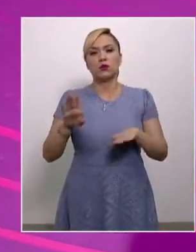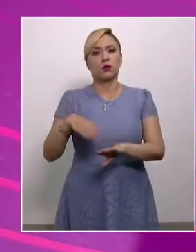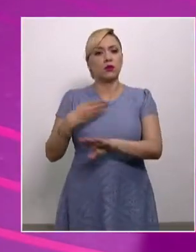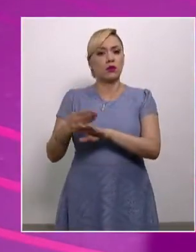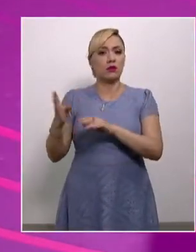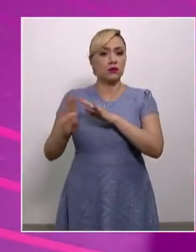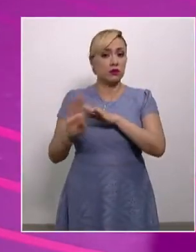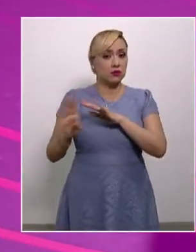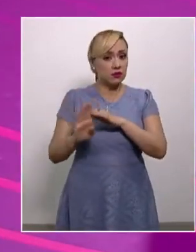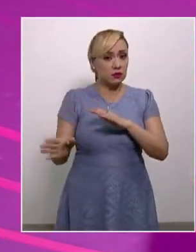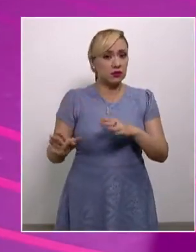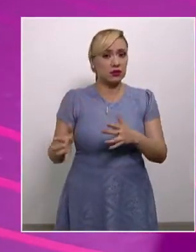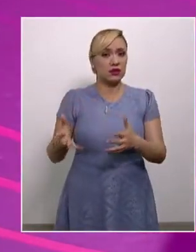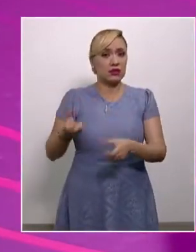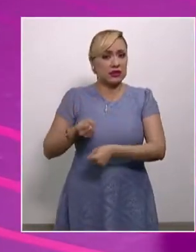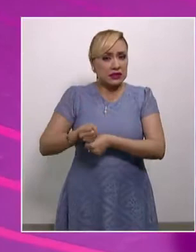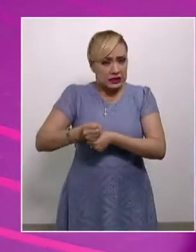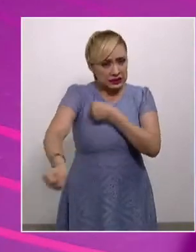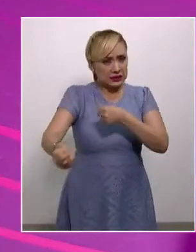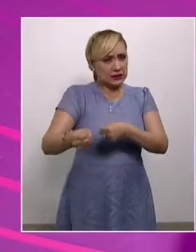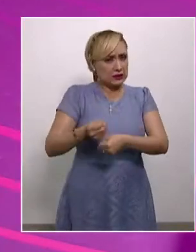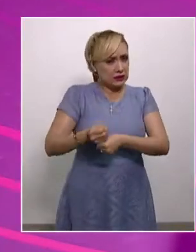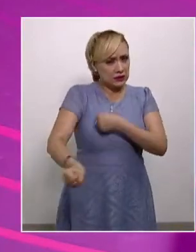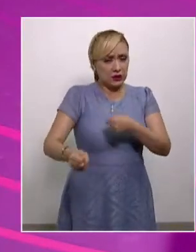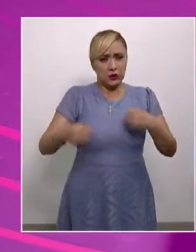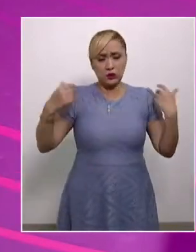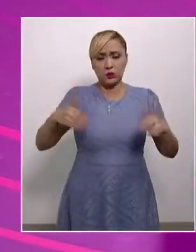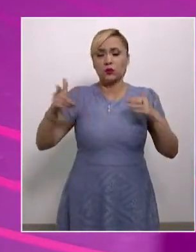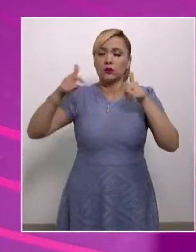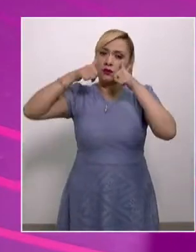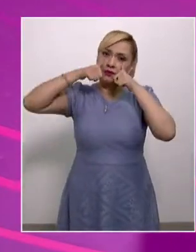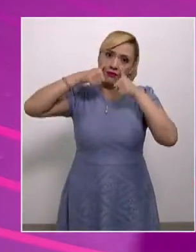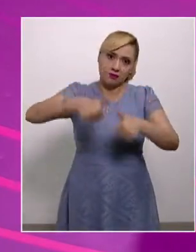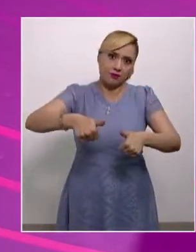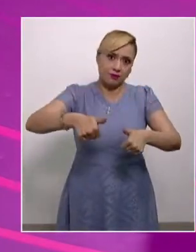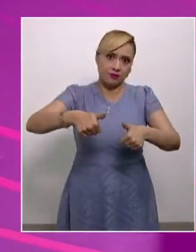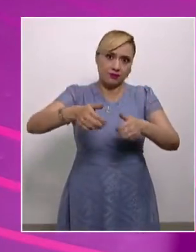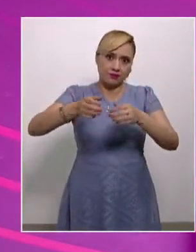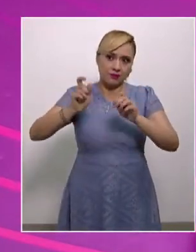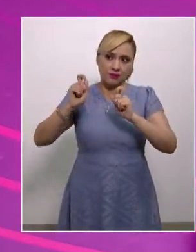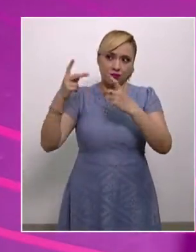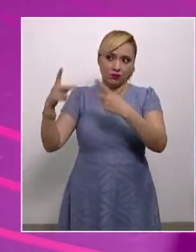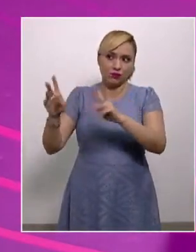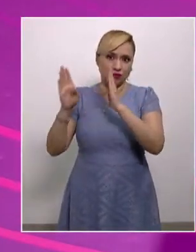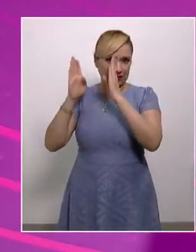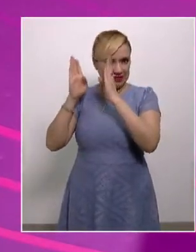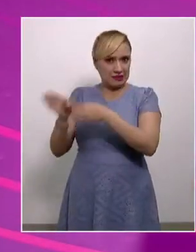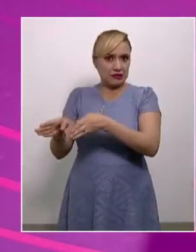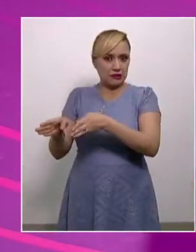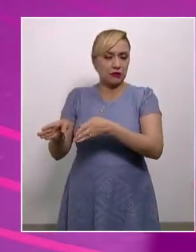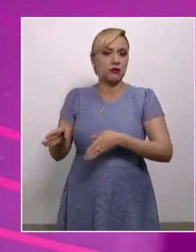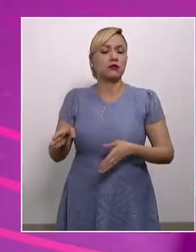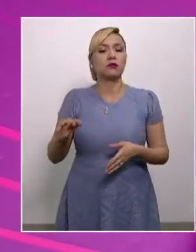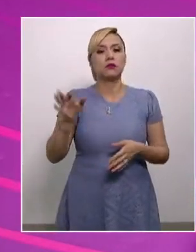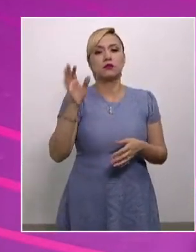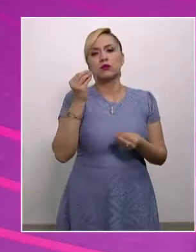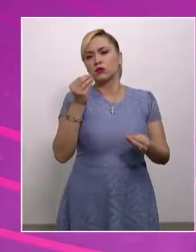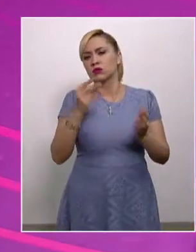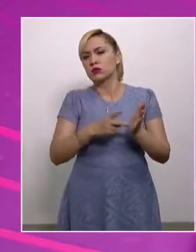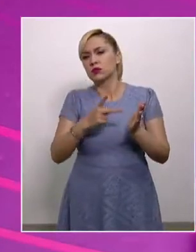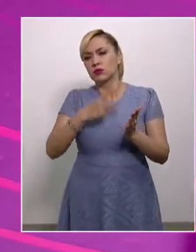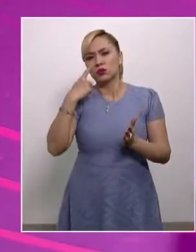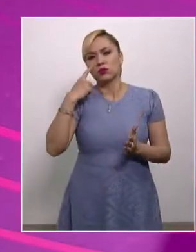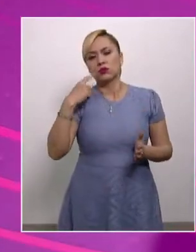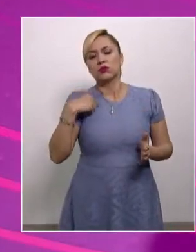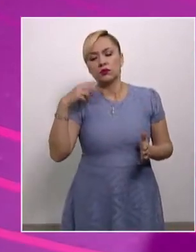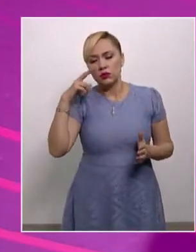migrante víctima de violencia extrema y tortura, que ocupan una atención muy específica. Muchos de esos traslados de la población en donde los encontramos para venir a